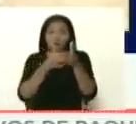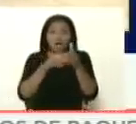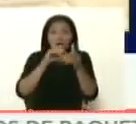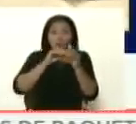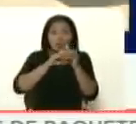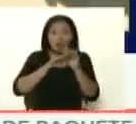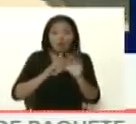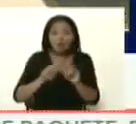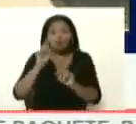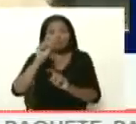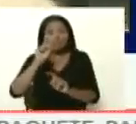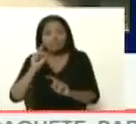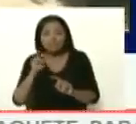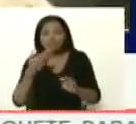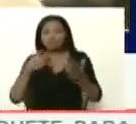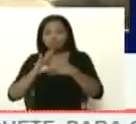necesidades.